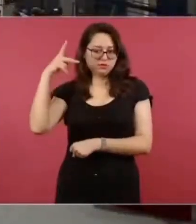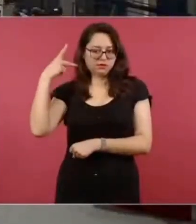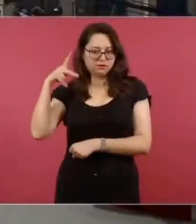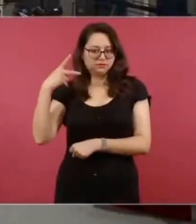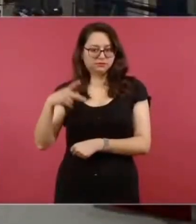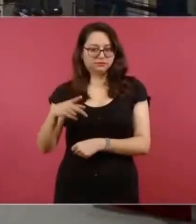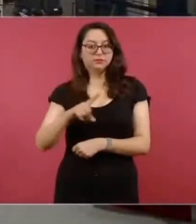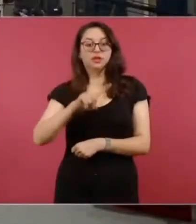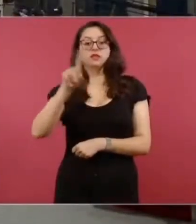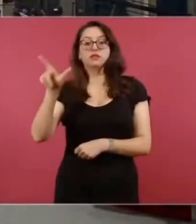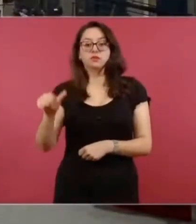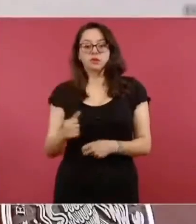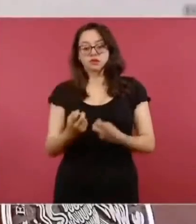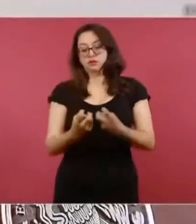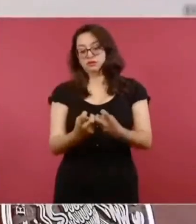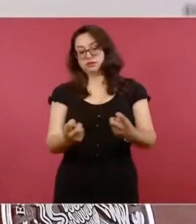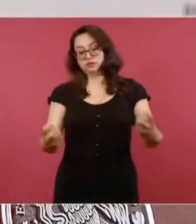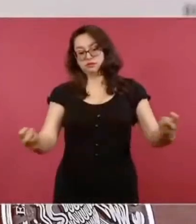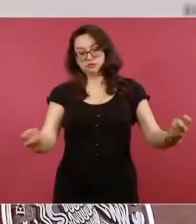Gracias. La rifa,